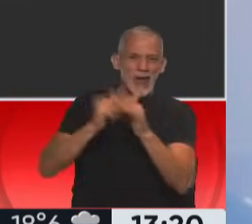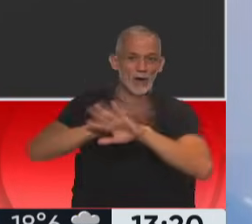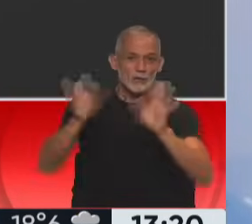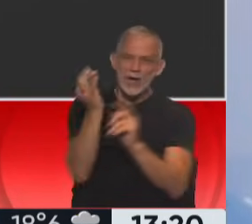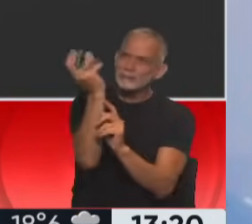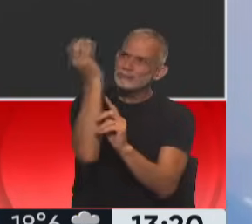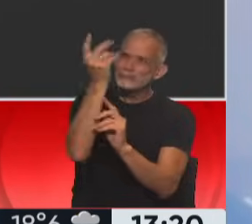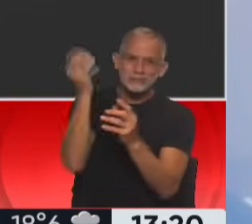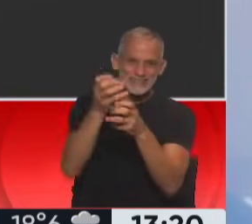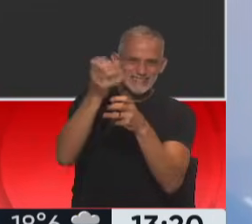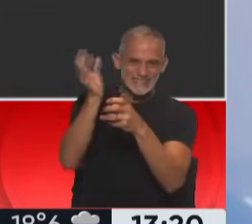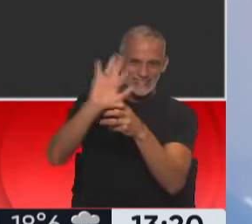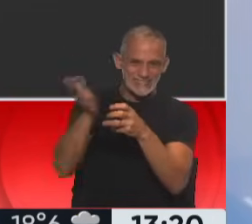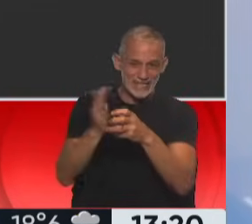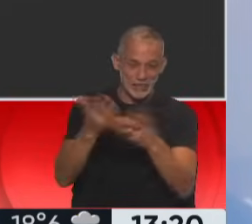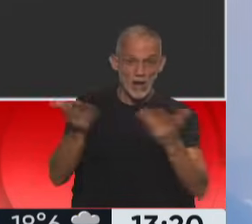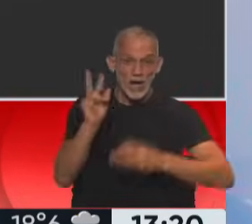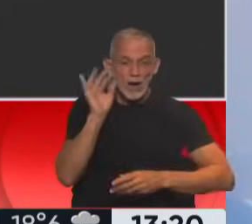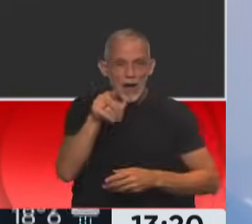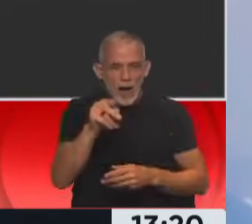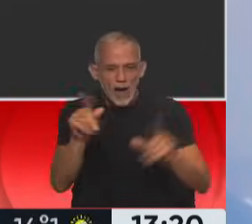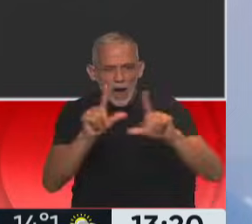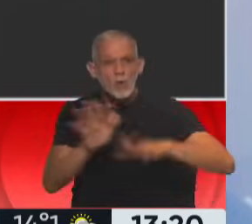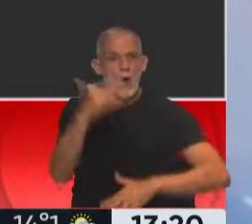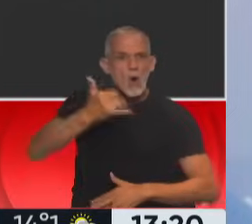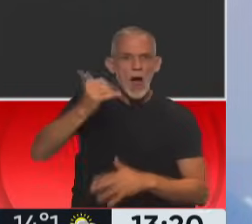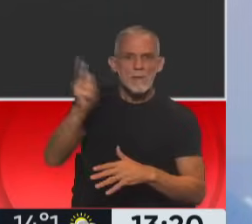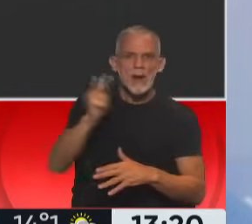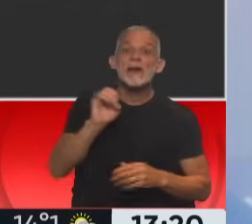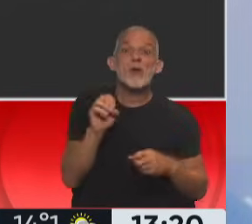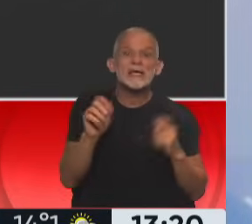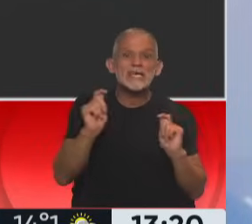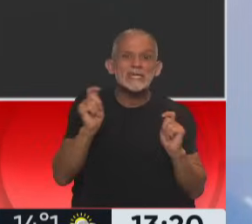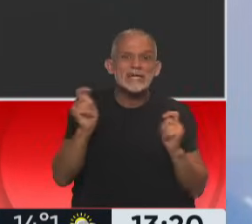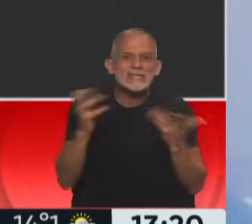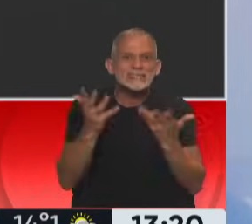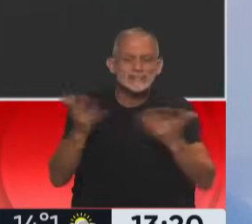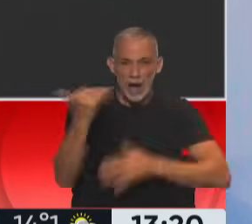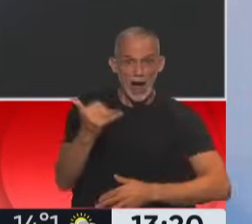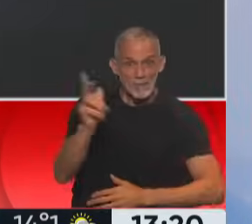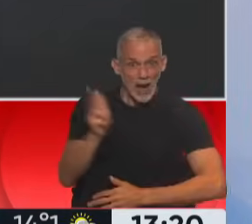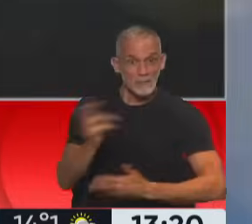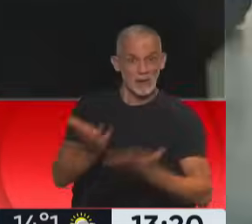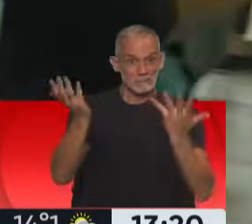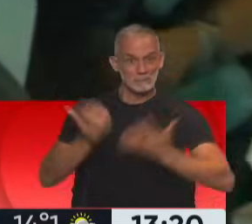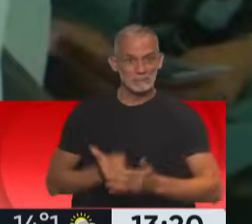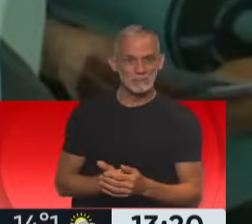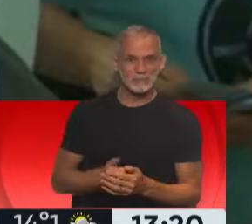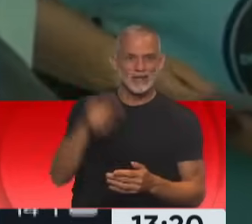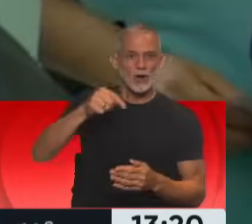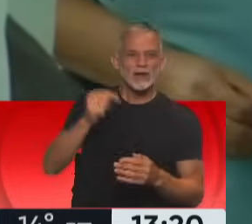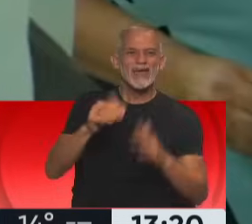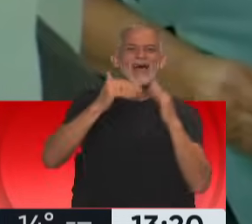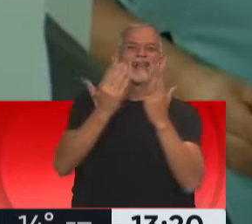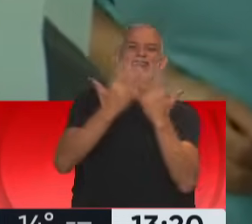comenzado a fluir. Los estaban escuchando ustedes. Bueno, tenemos papa, tenemos que saber el nombre. ¡Habemos papa! ¡Habemos papa! En el Día de la Virgen